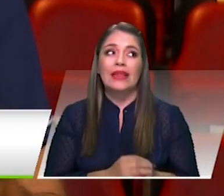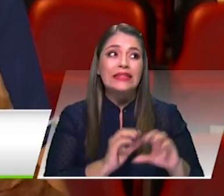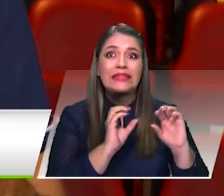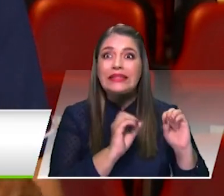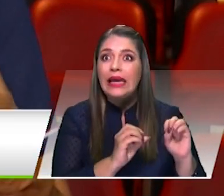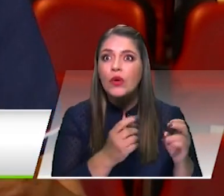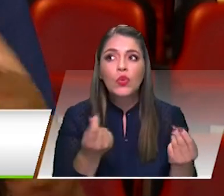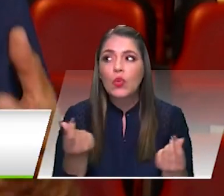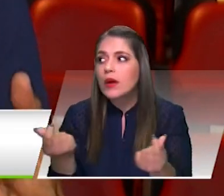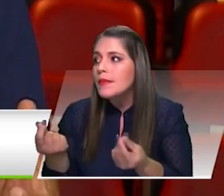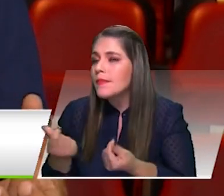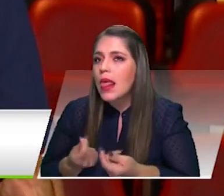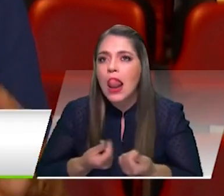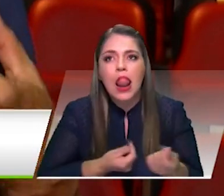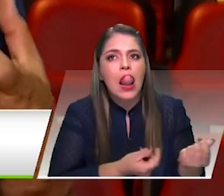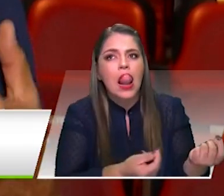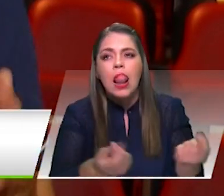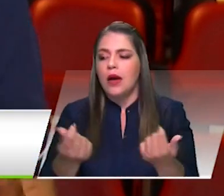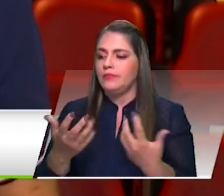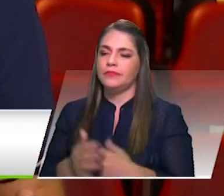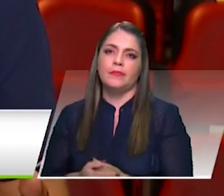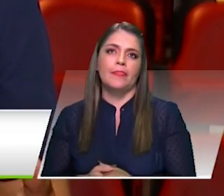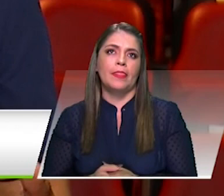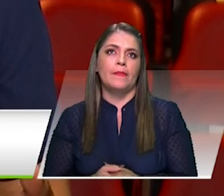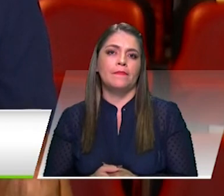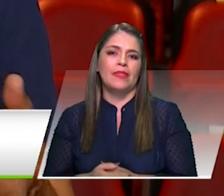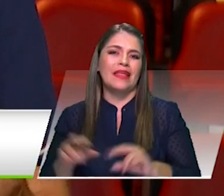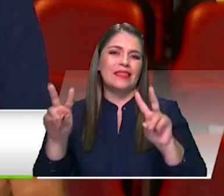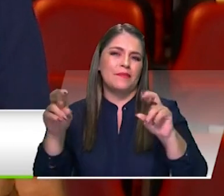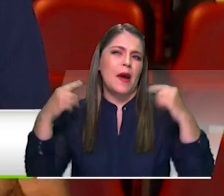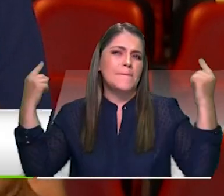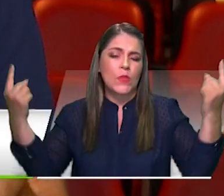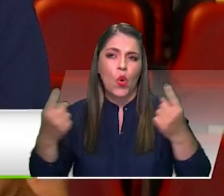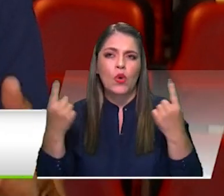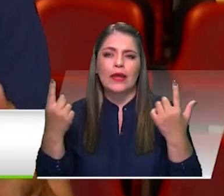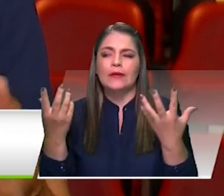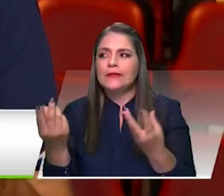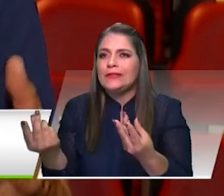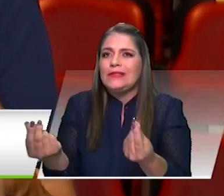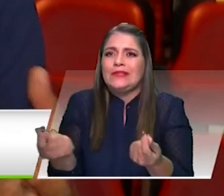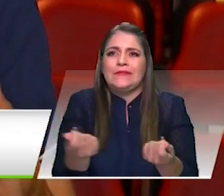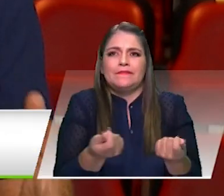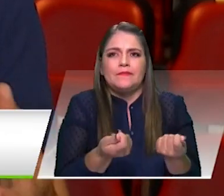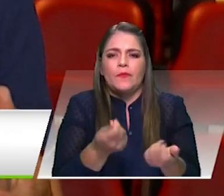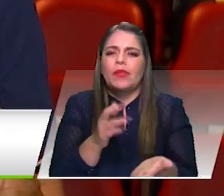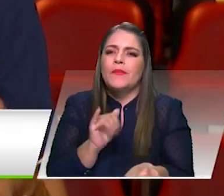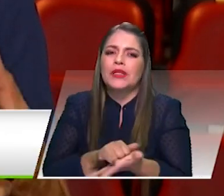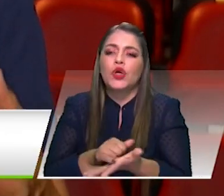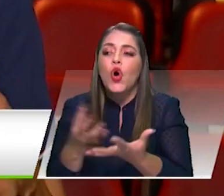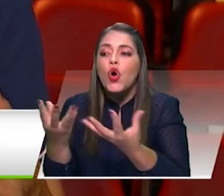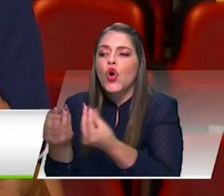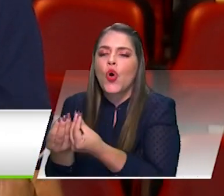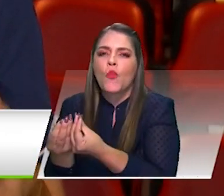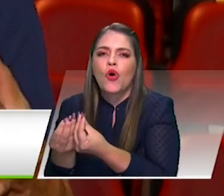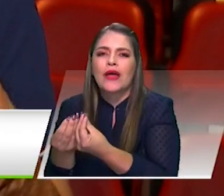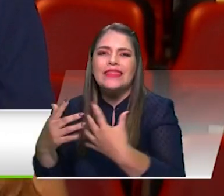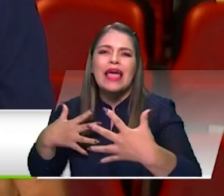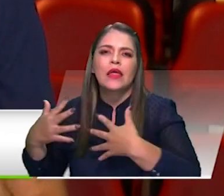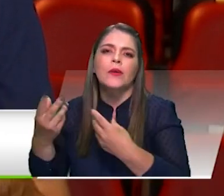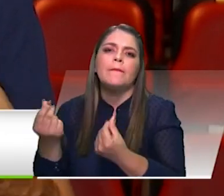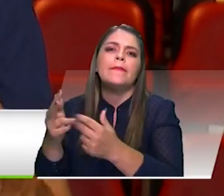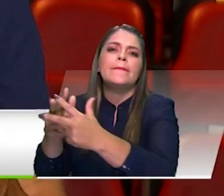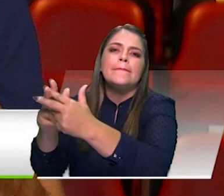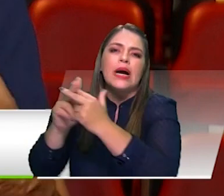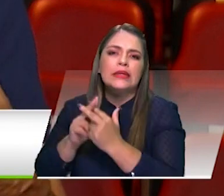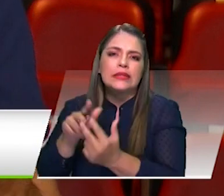y el presupuesto del sector público es muy escaso, ha hecho que muchos grupos de teatro se endeuden y en este